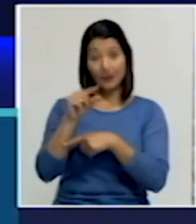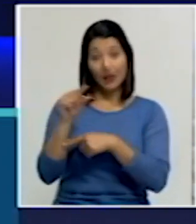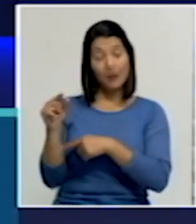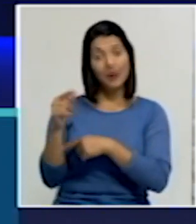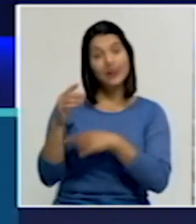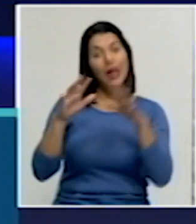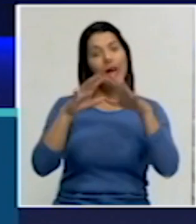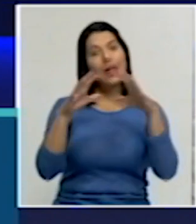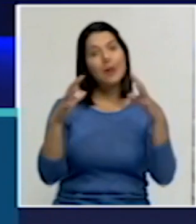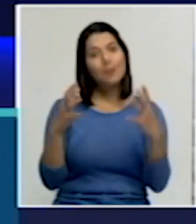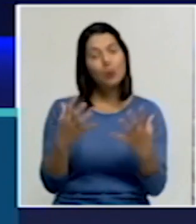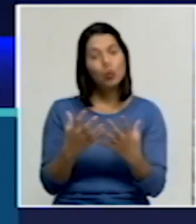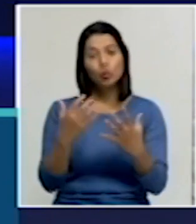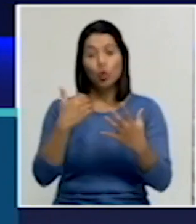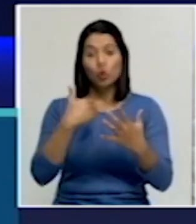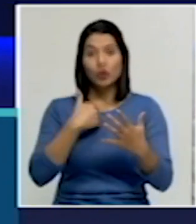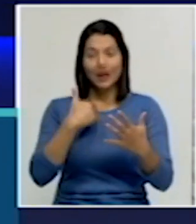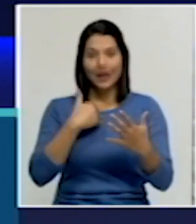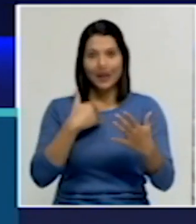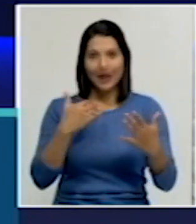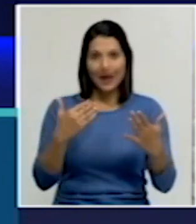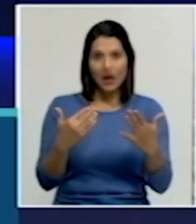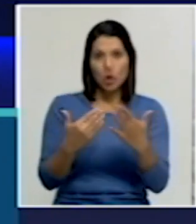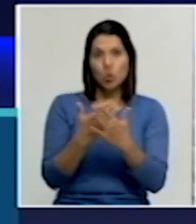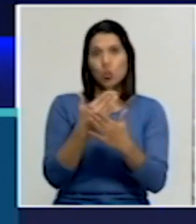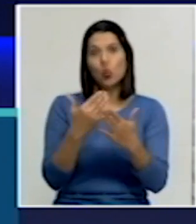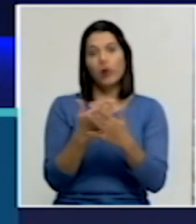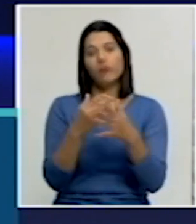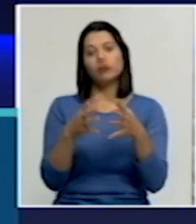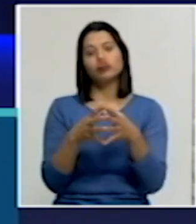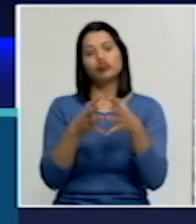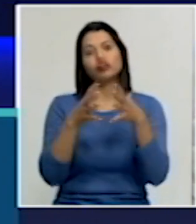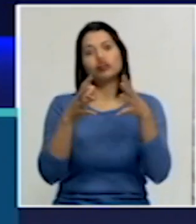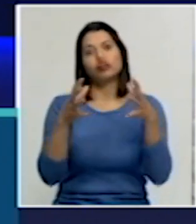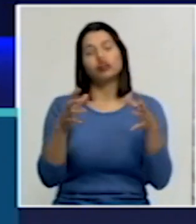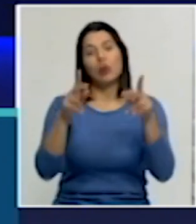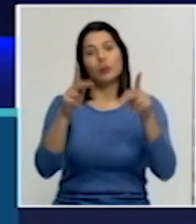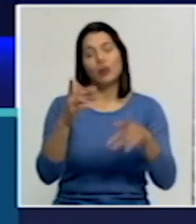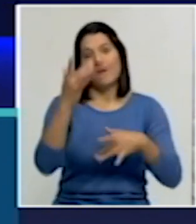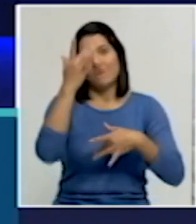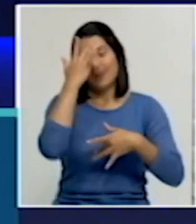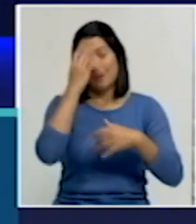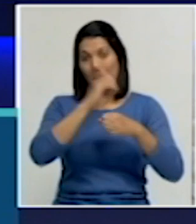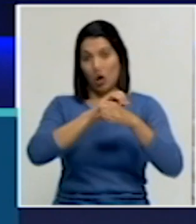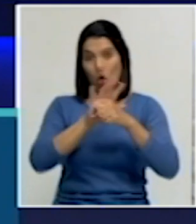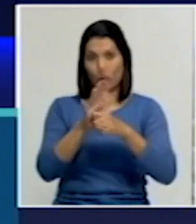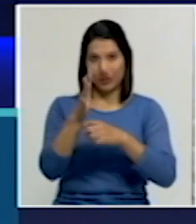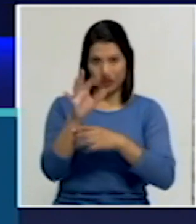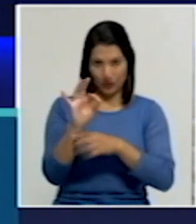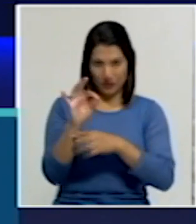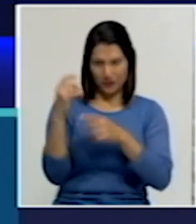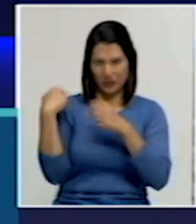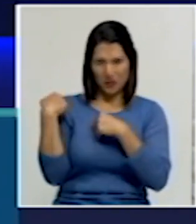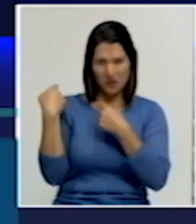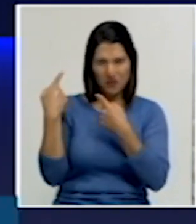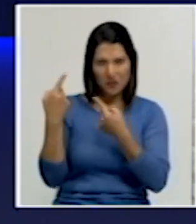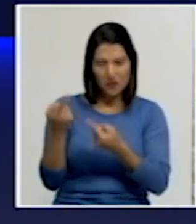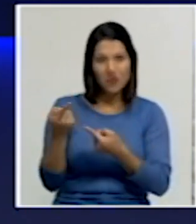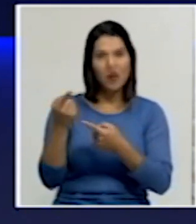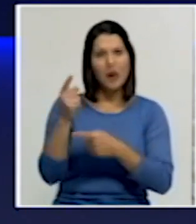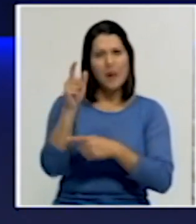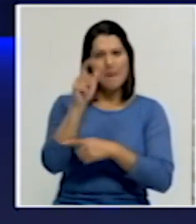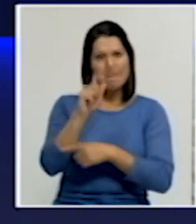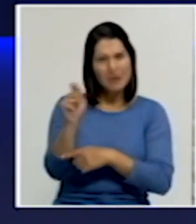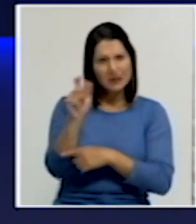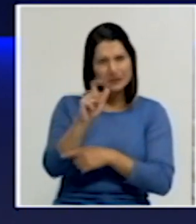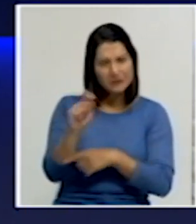mundo experimenta una nueva ola de COVID-19. Luego de varios meses con una fuerte